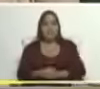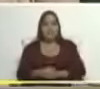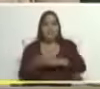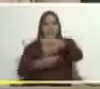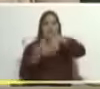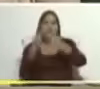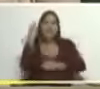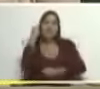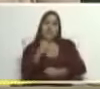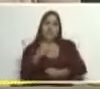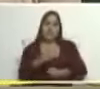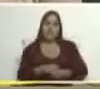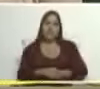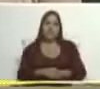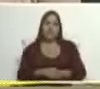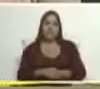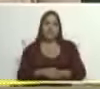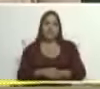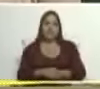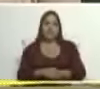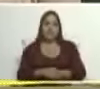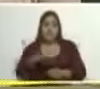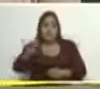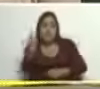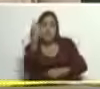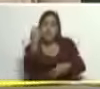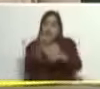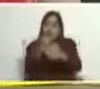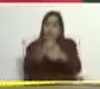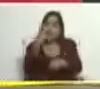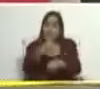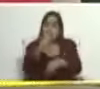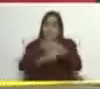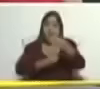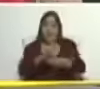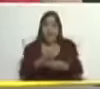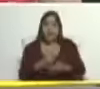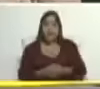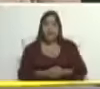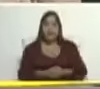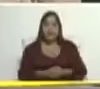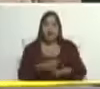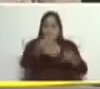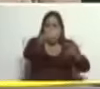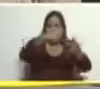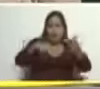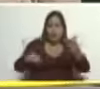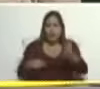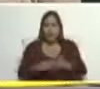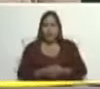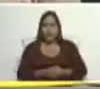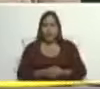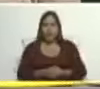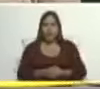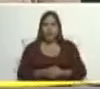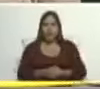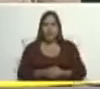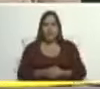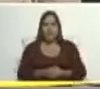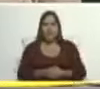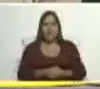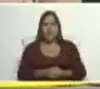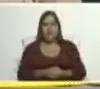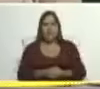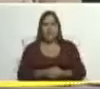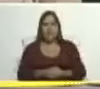la revolución bolivariana. Esa es su tarea primordial. Hay otras cosas, pero